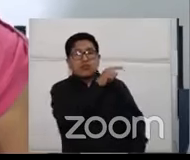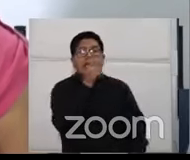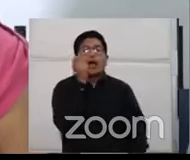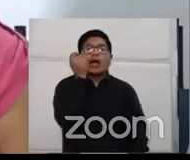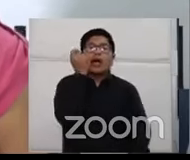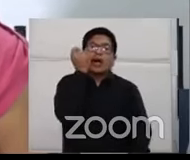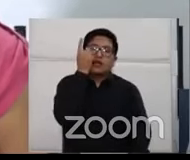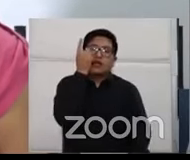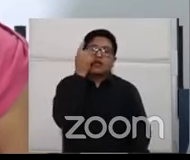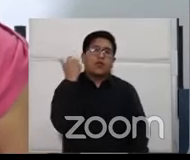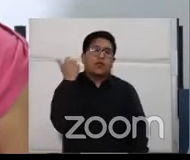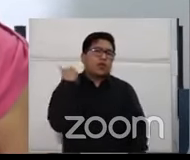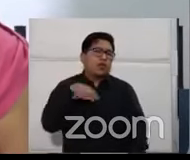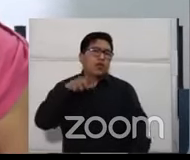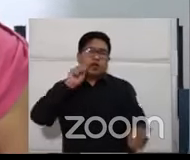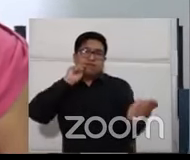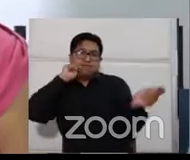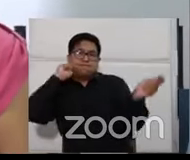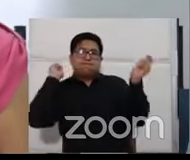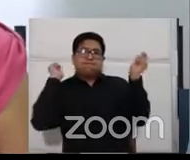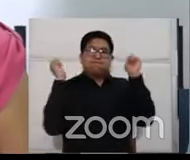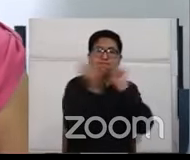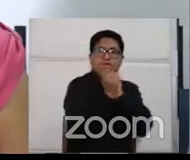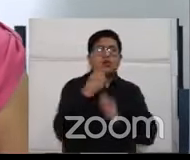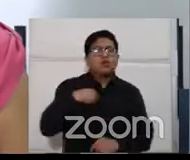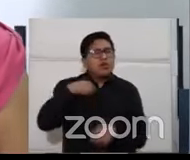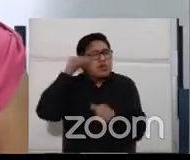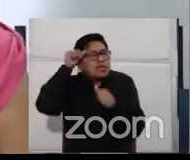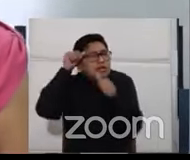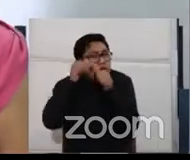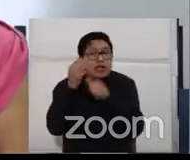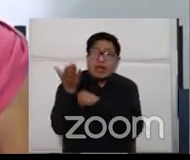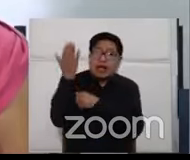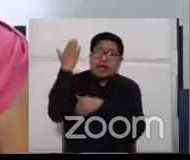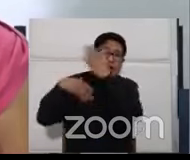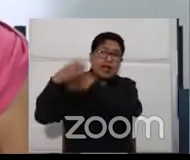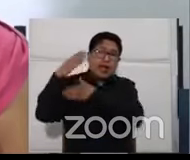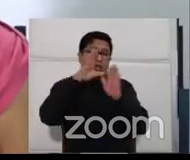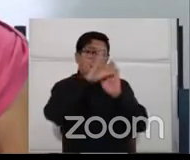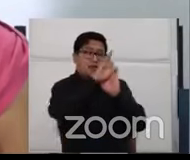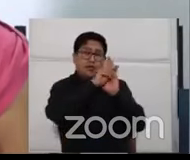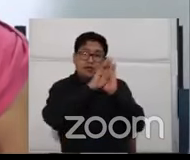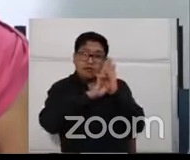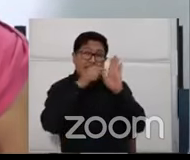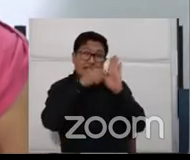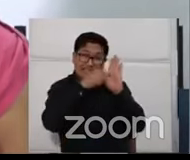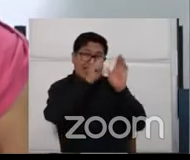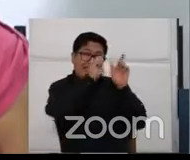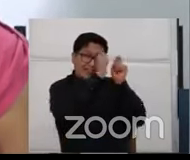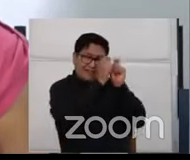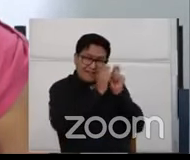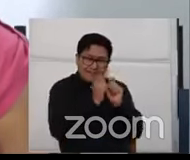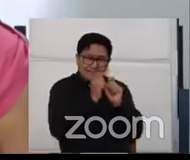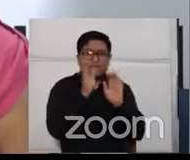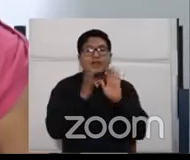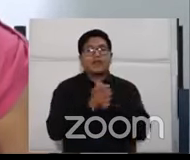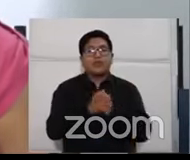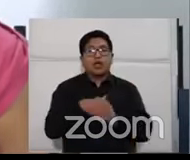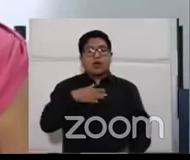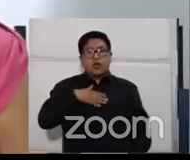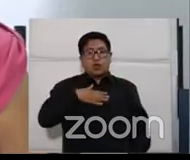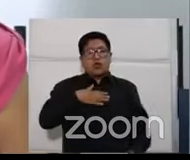yo recuerdo en particular en la asamblea constituyente cuando muchas defensoras y defensores íbamos